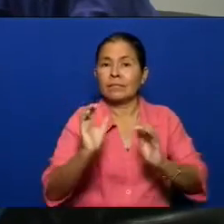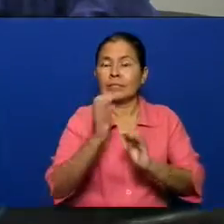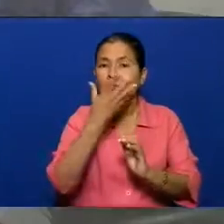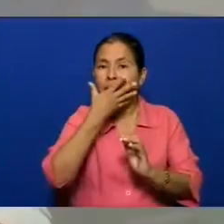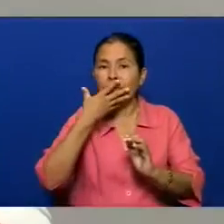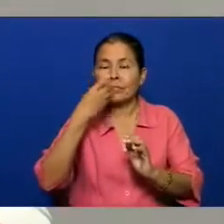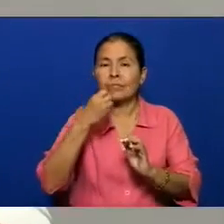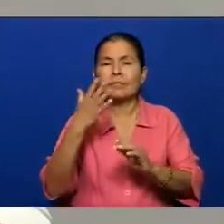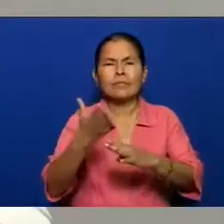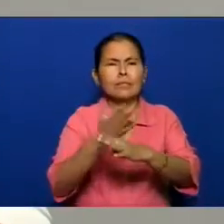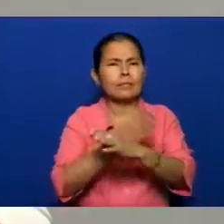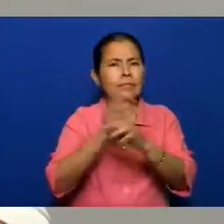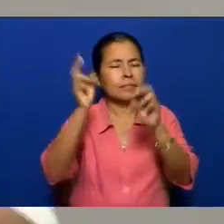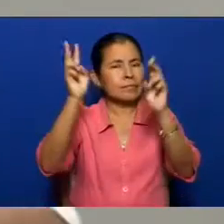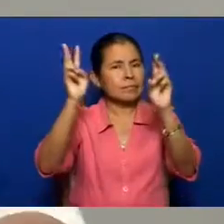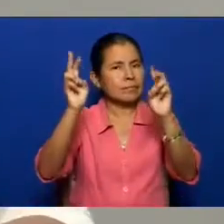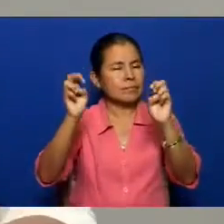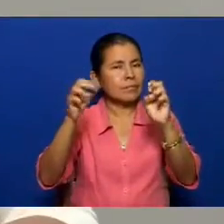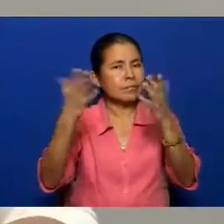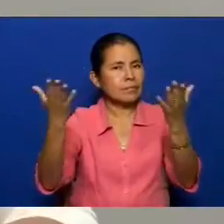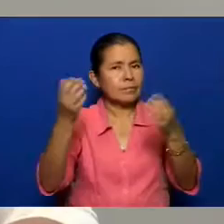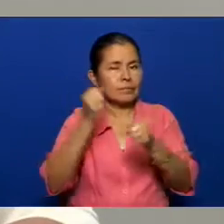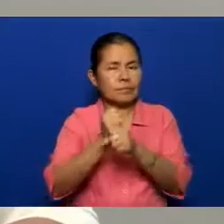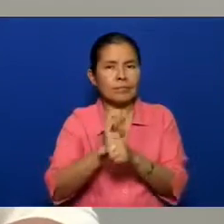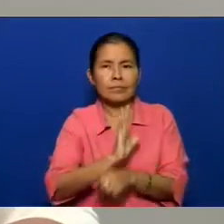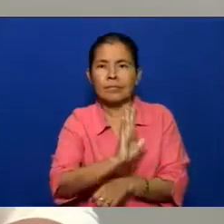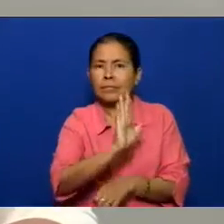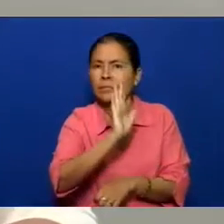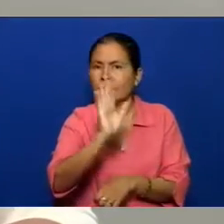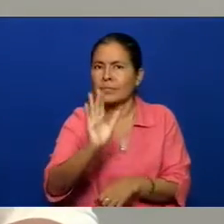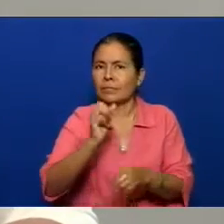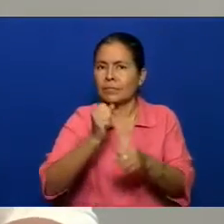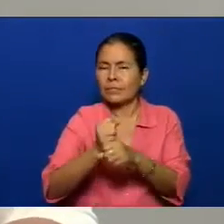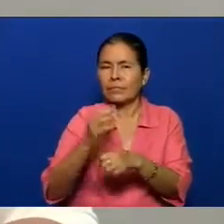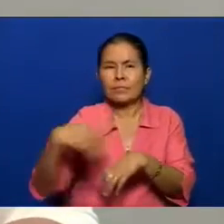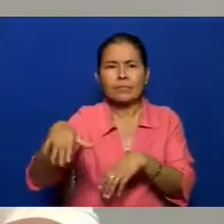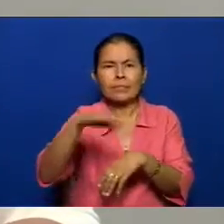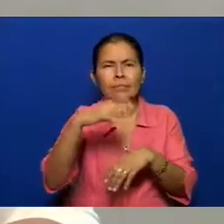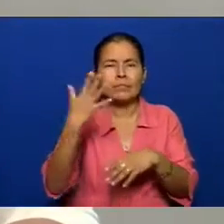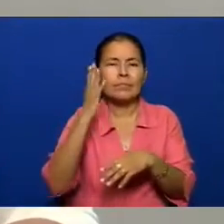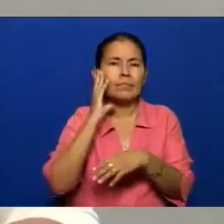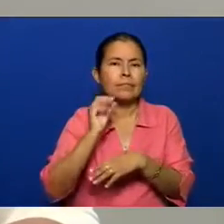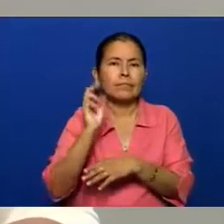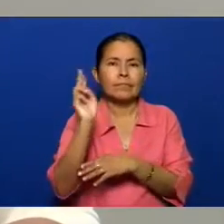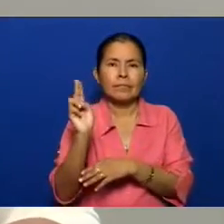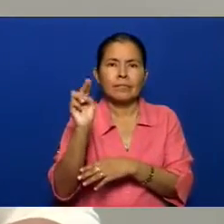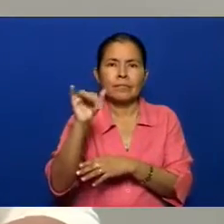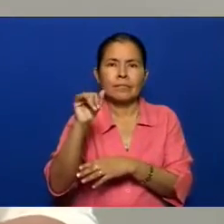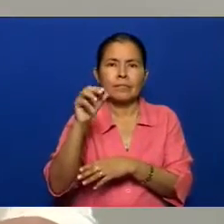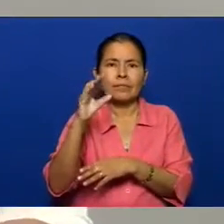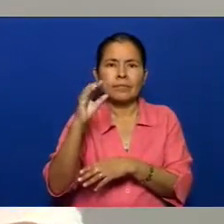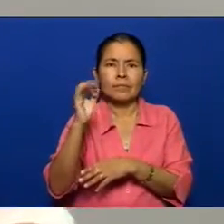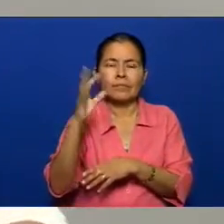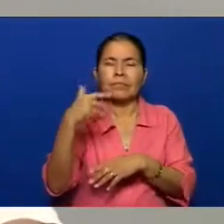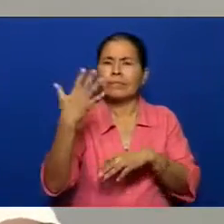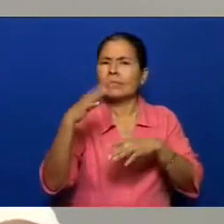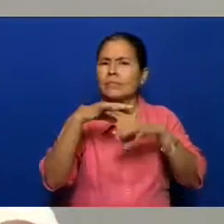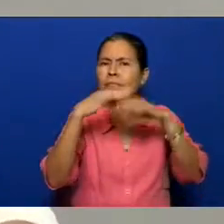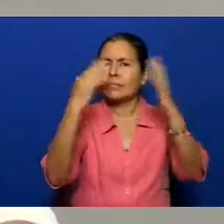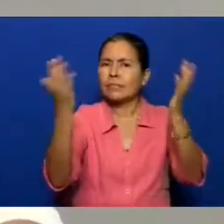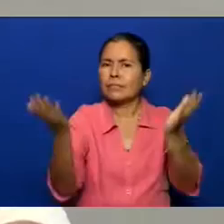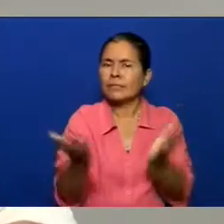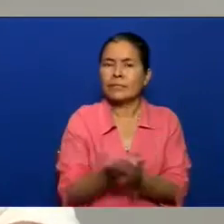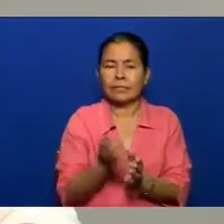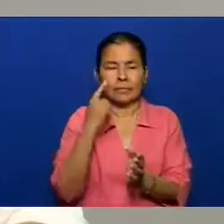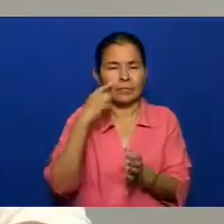sobre los 70 años de trabajo de UNICEF en todo el mundo. Diputado, ¿estos eran algunos de los